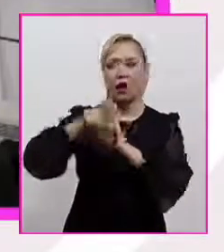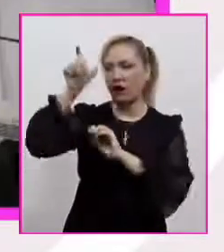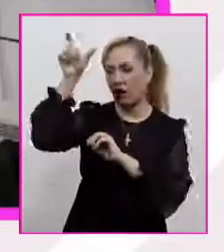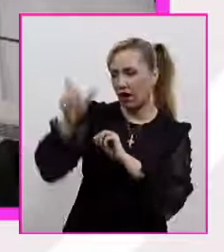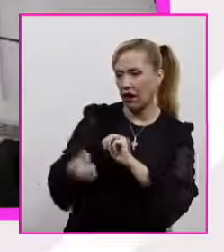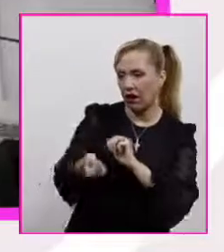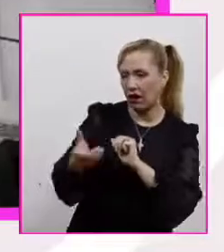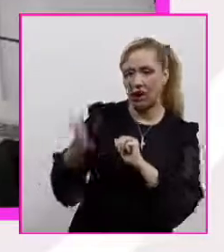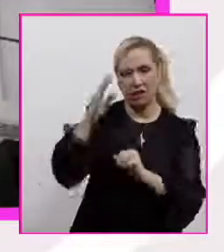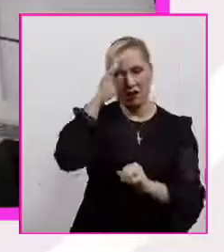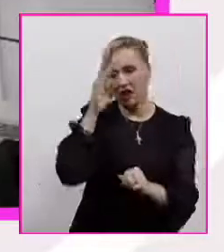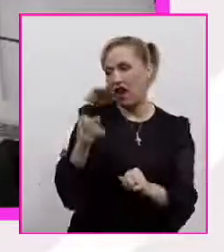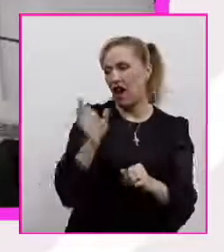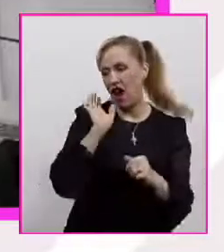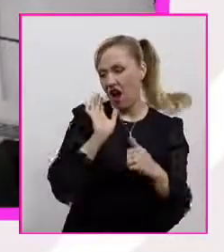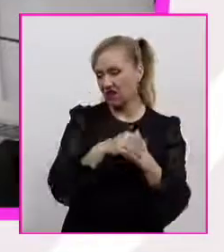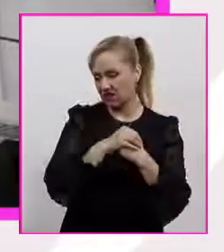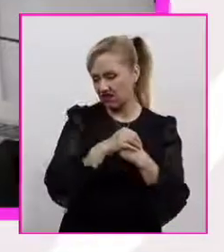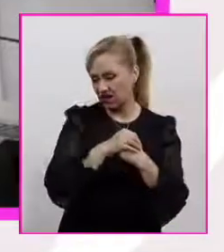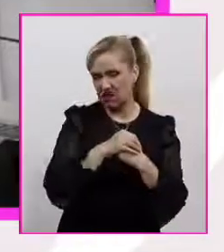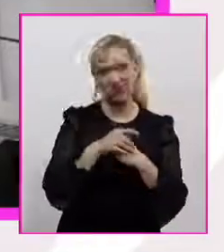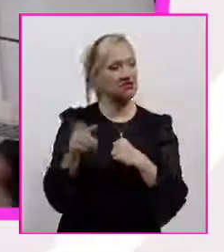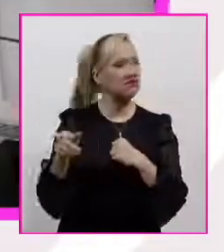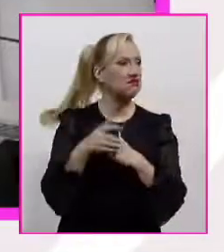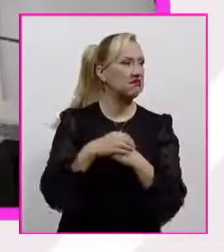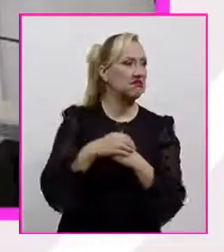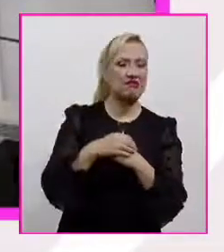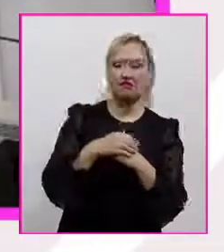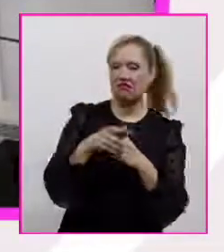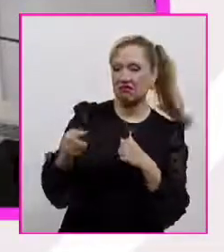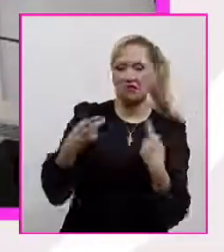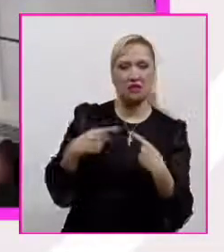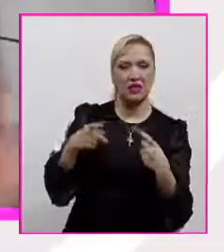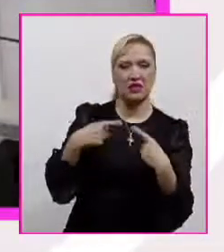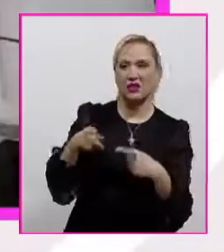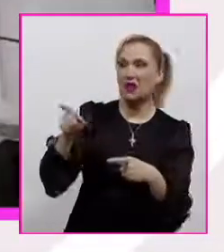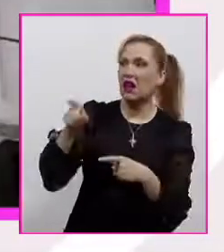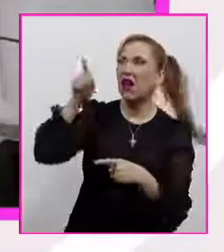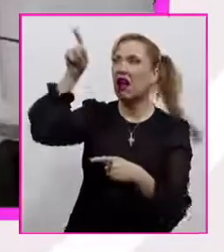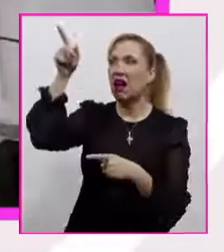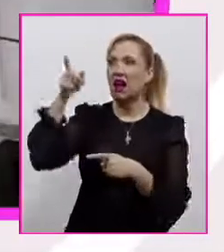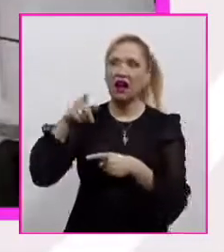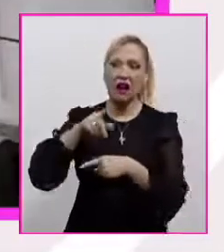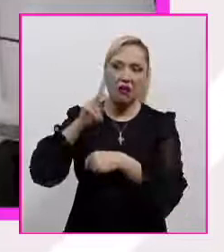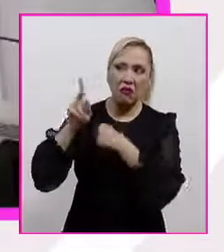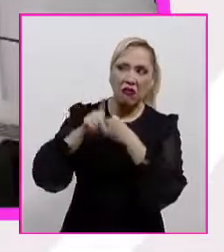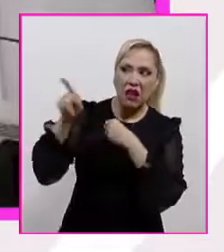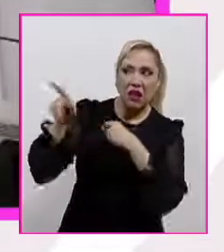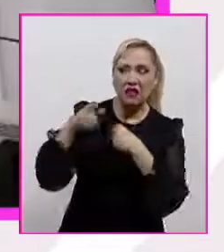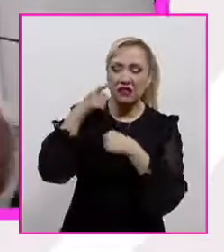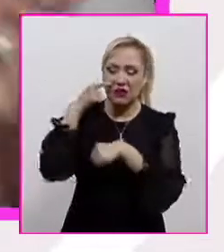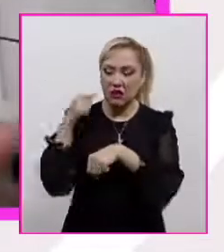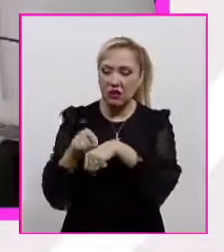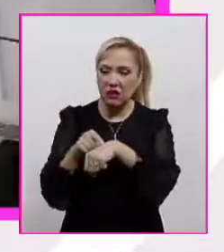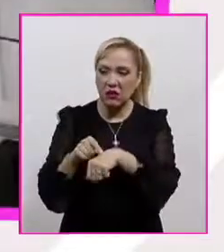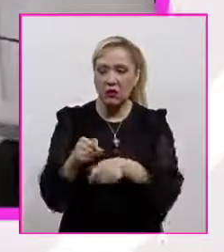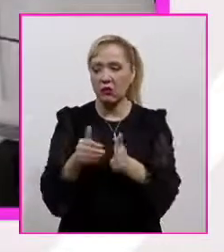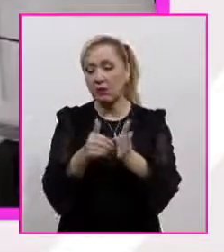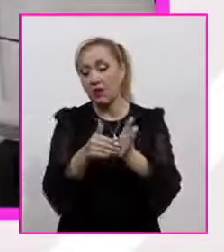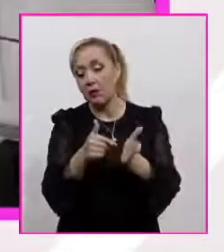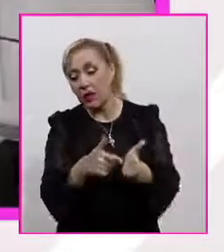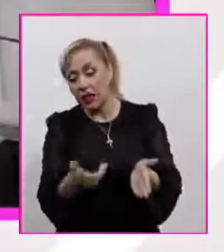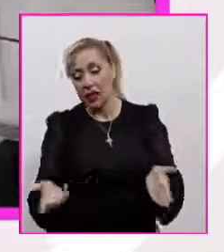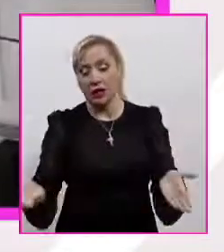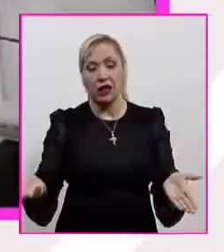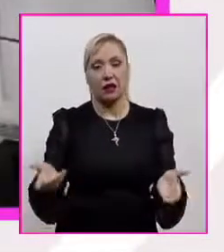de decir, ¿no? Como ya lo hemos mencionado en el programa, es que esta persona viene de tal, es que el color, es que el documento, y empezar